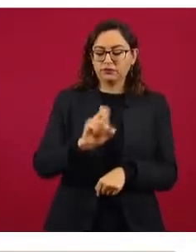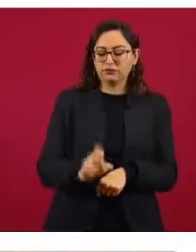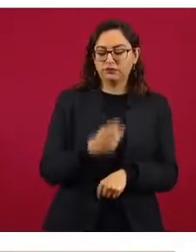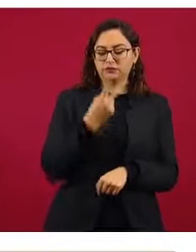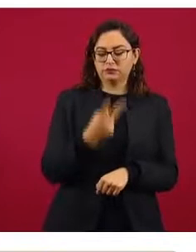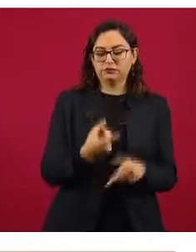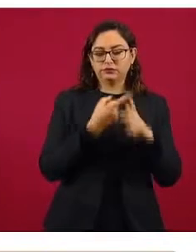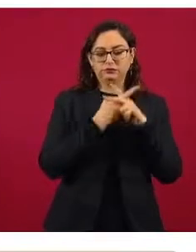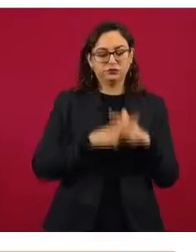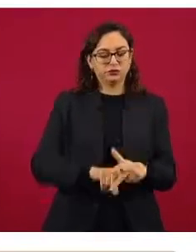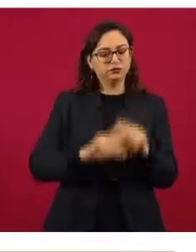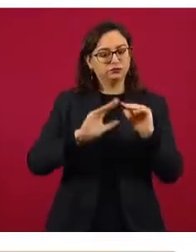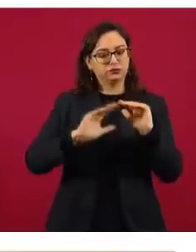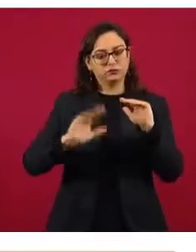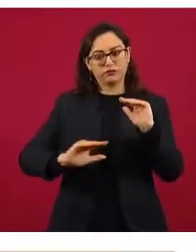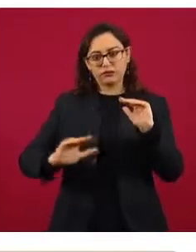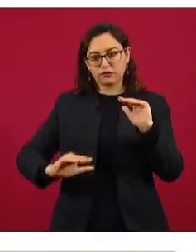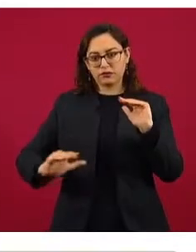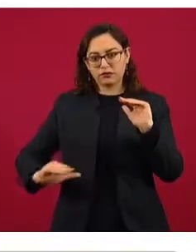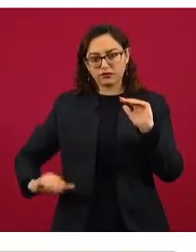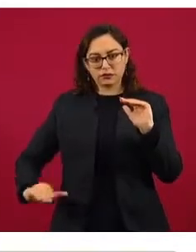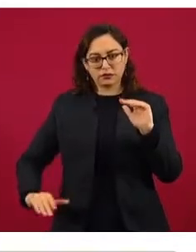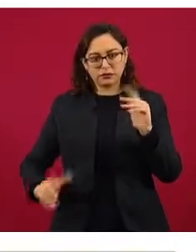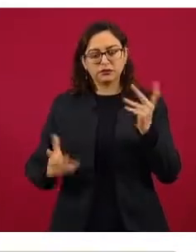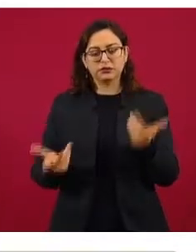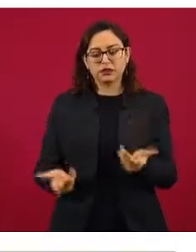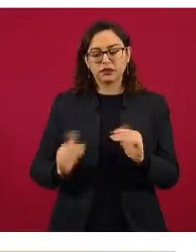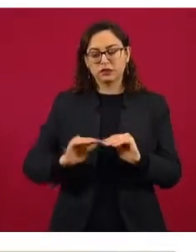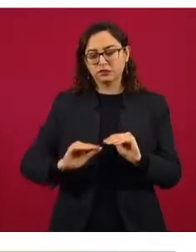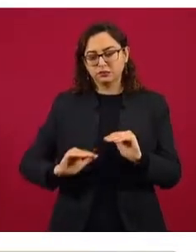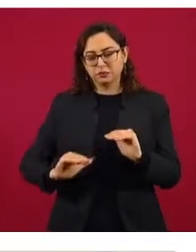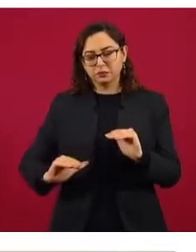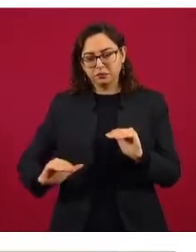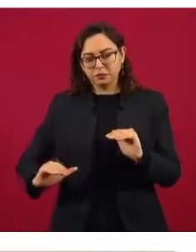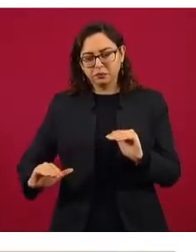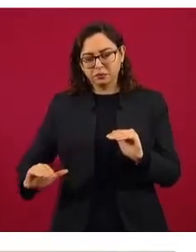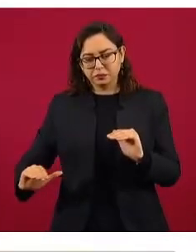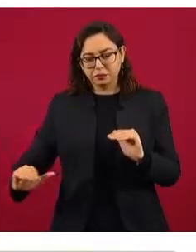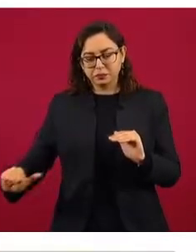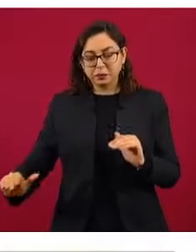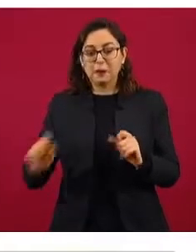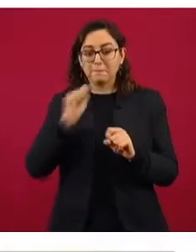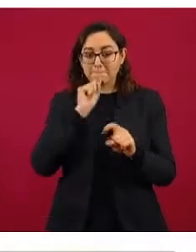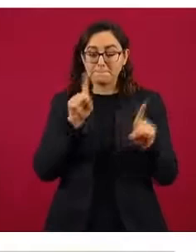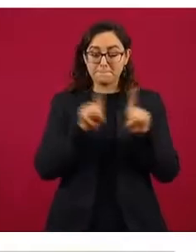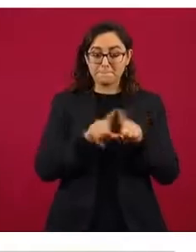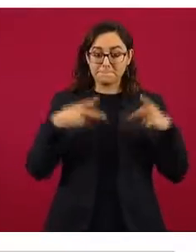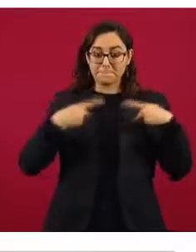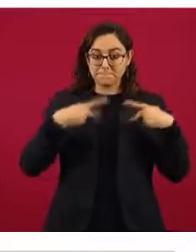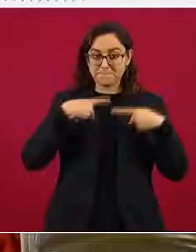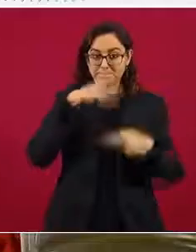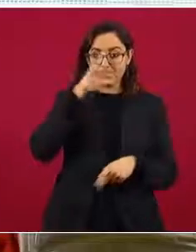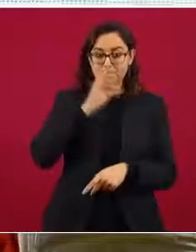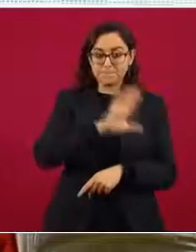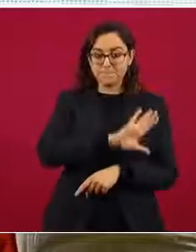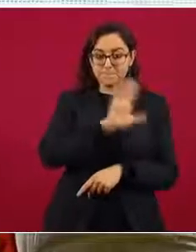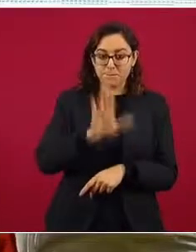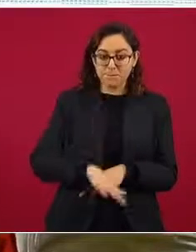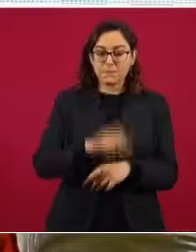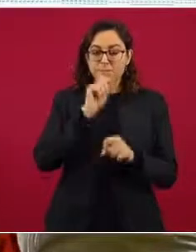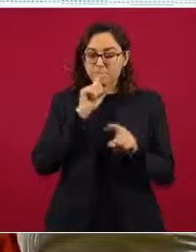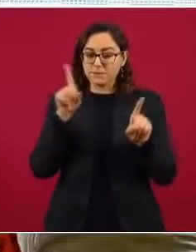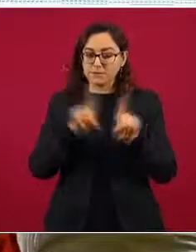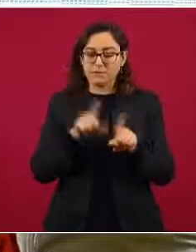tenemos una tendencia a la baja y después una disminución más lenta, lo mismo en la mortalidad, la siguiente, y en